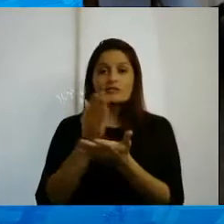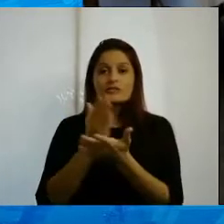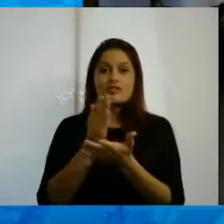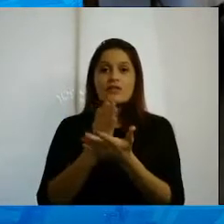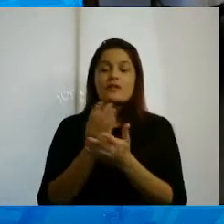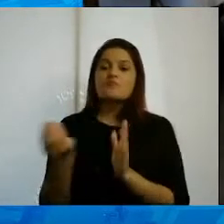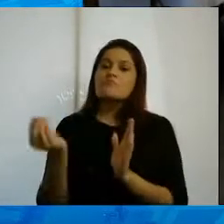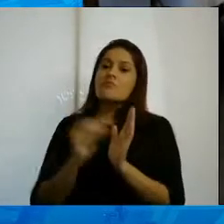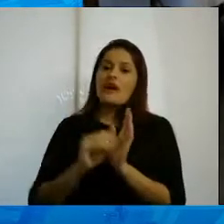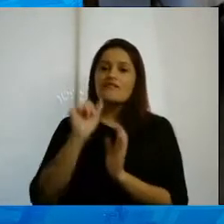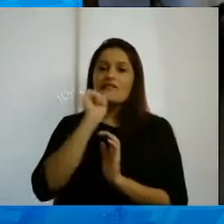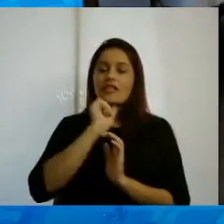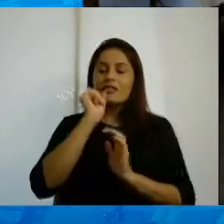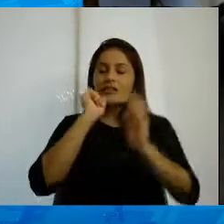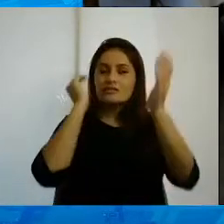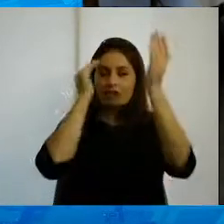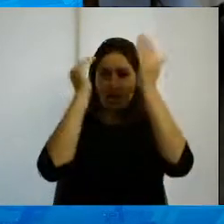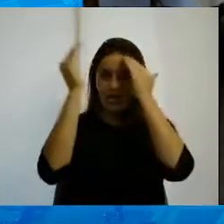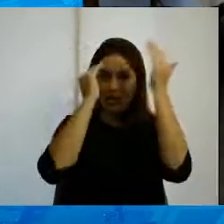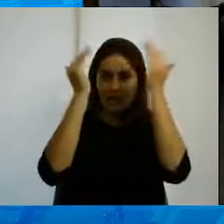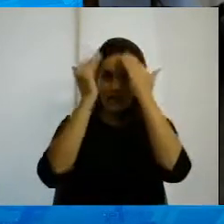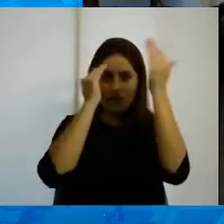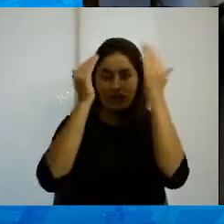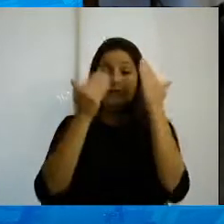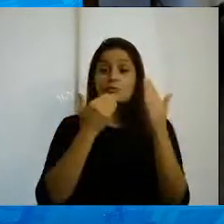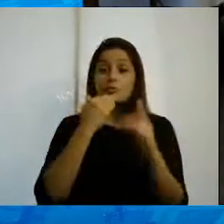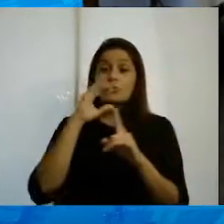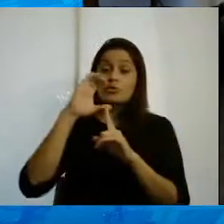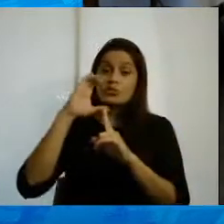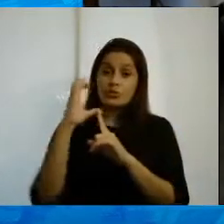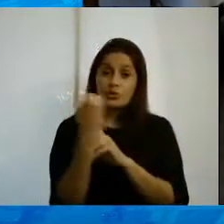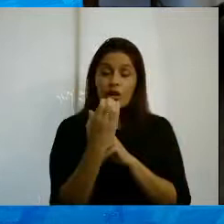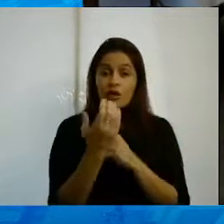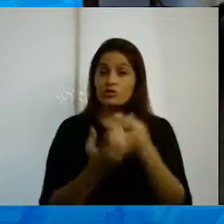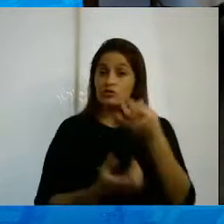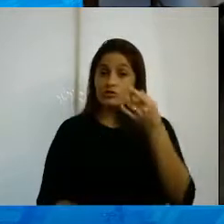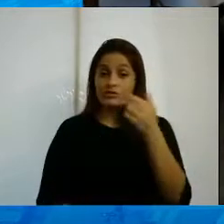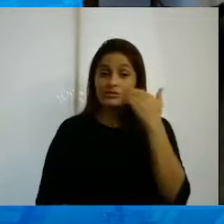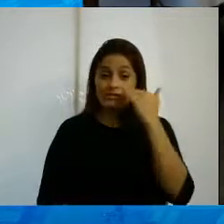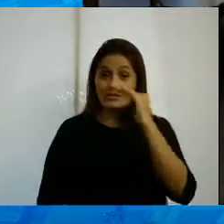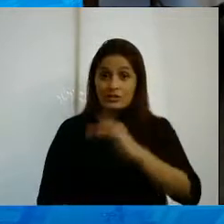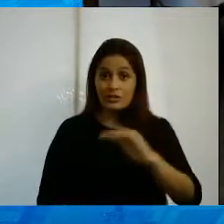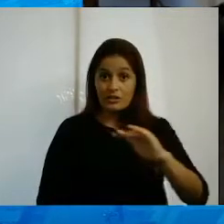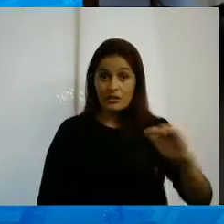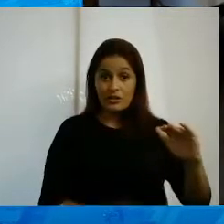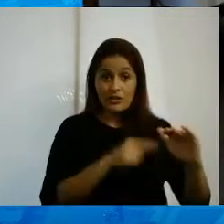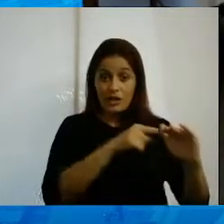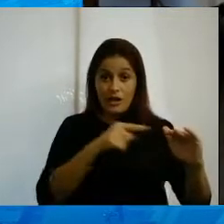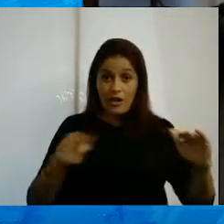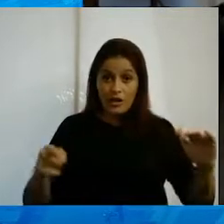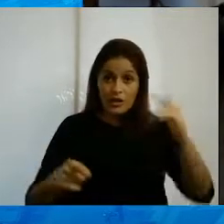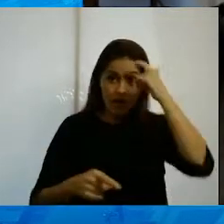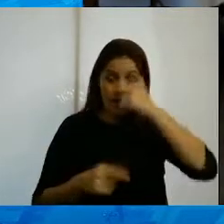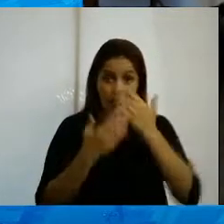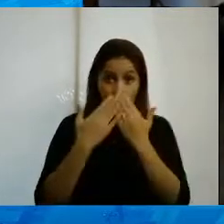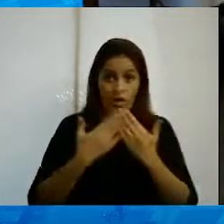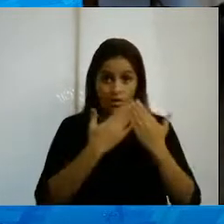como socioculturales, y no solamente los alumnos vienen con